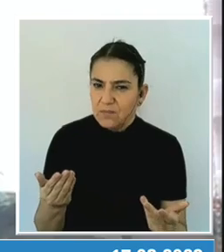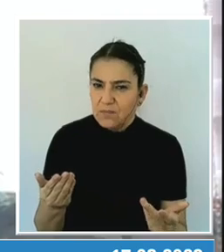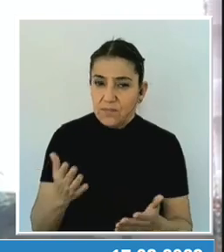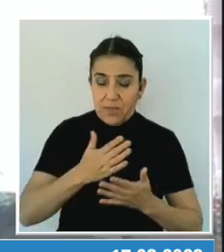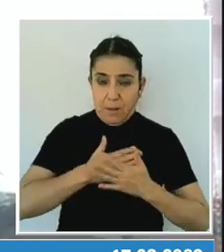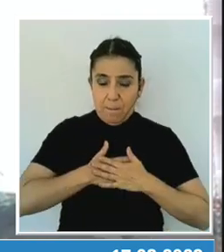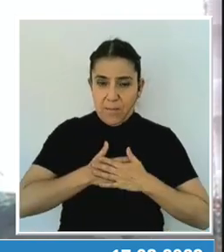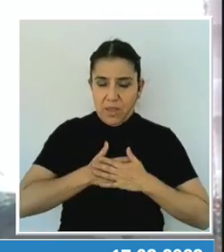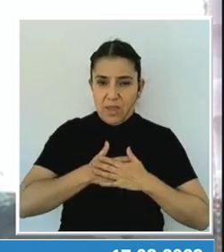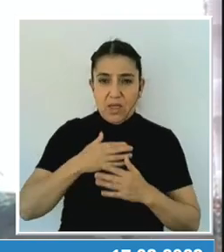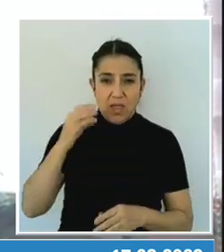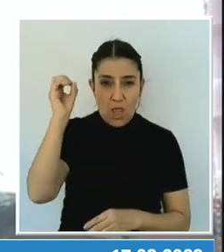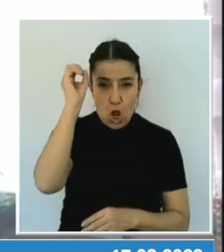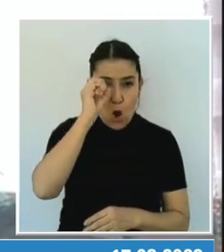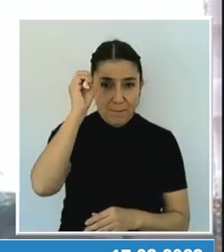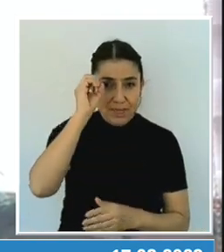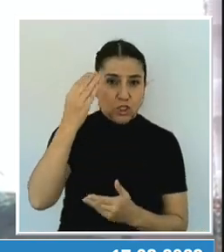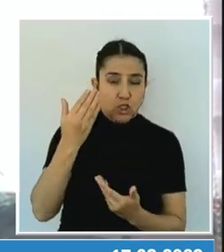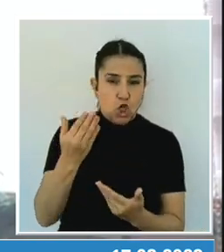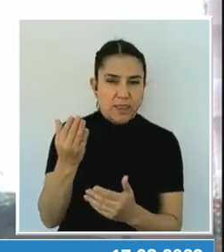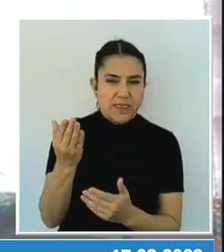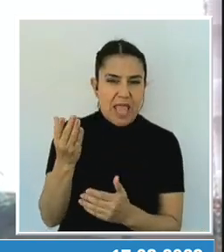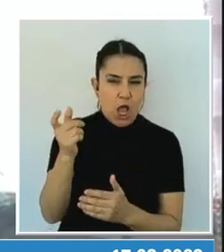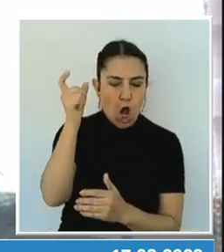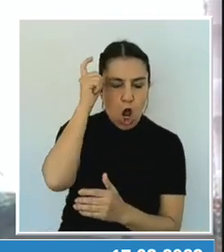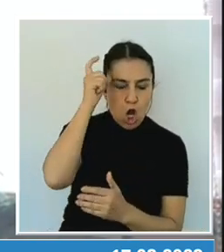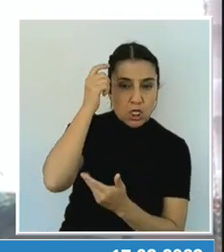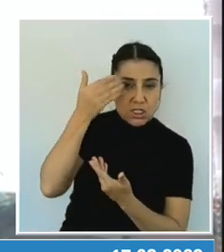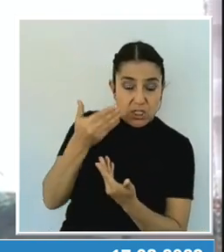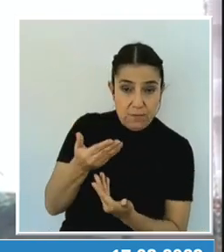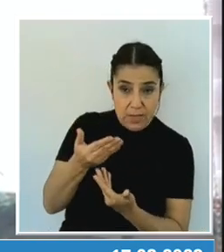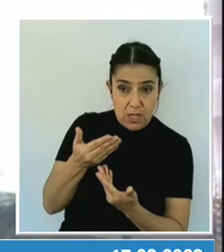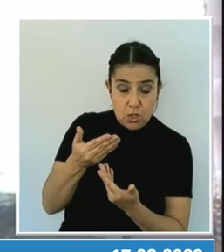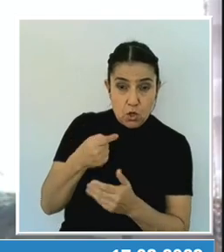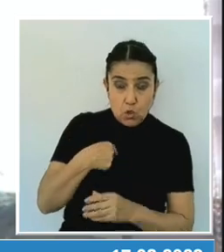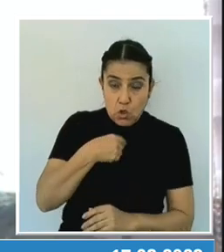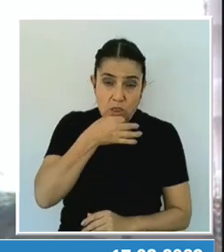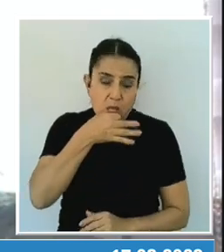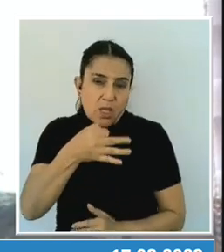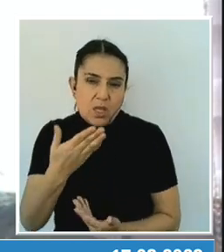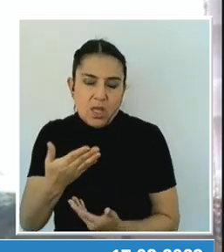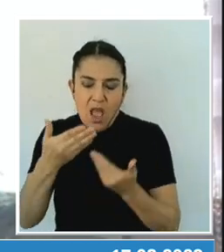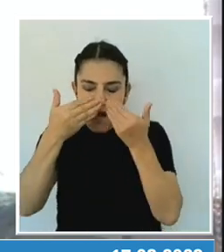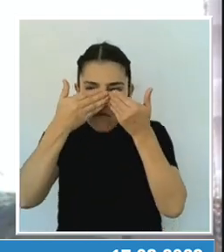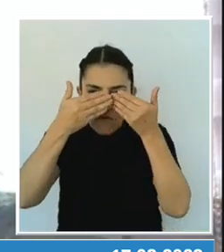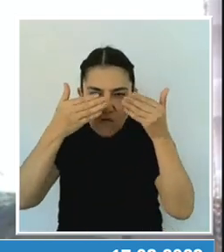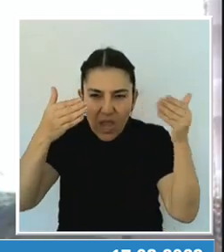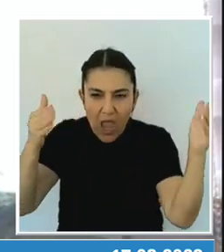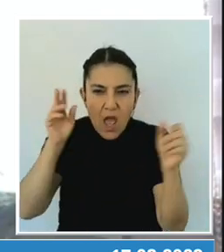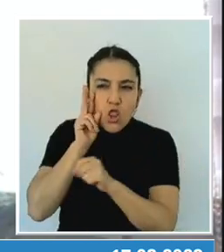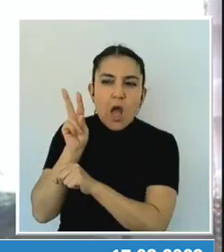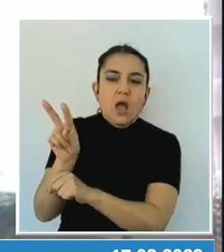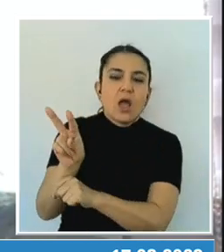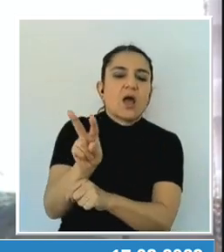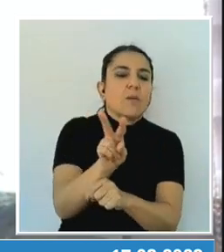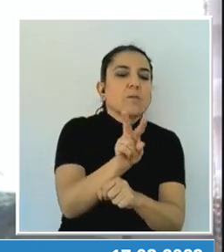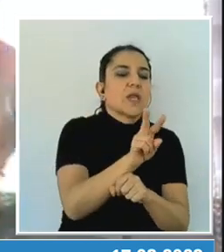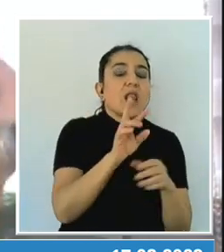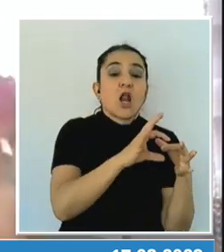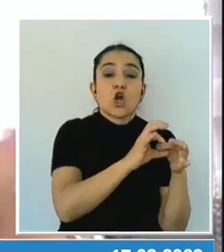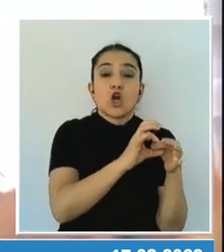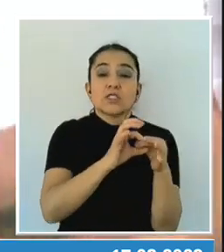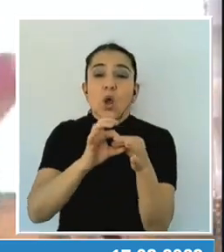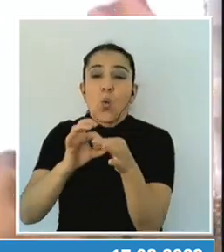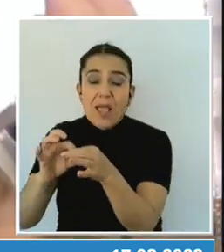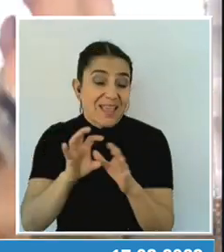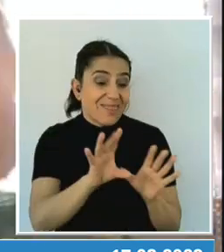epistémica de conocimiento sería: estemos abiertos a mirar cuáles son las consecuencias de esas decisiones de cara a